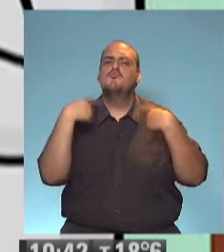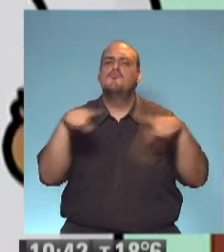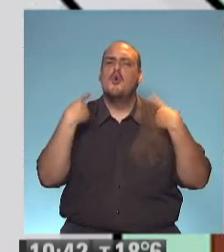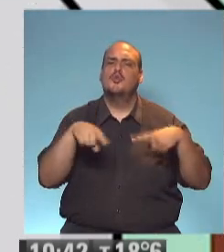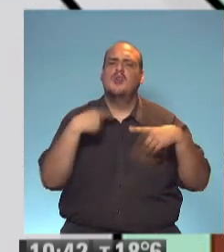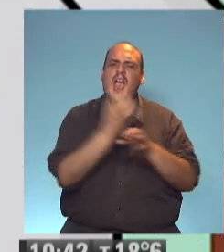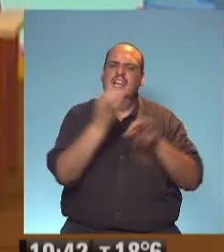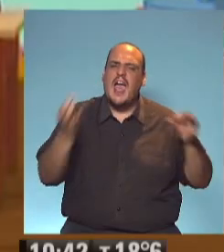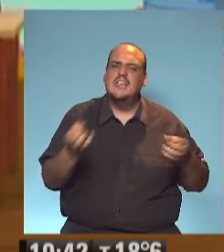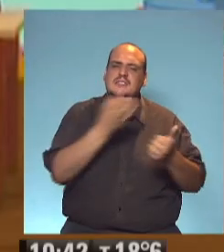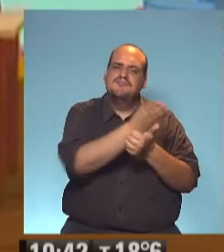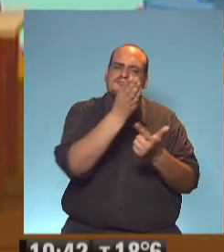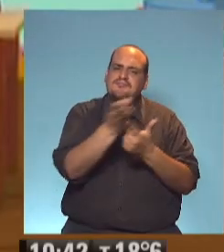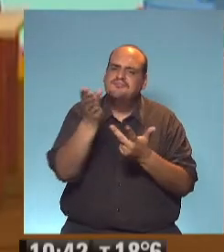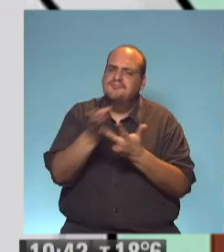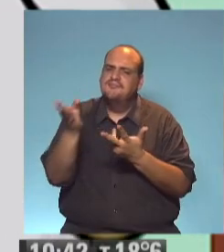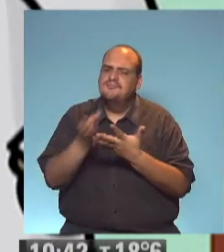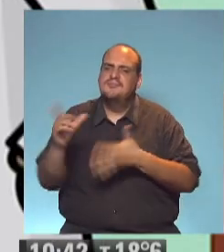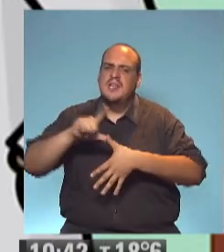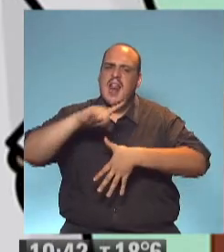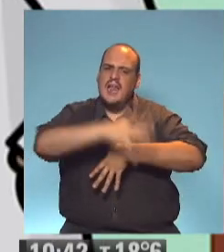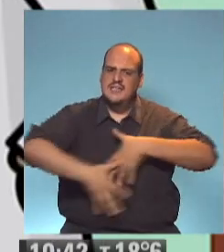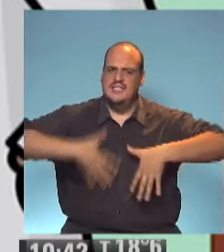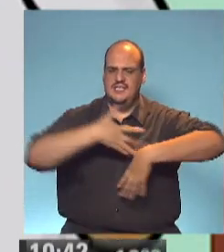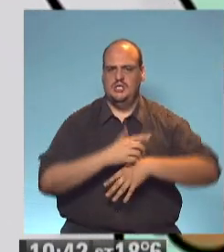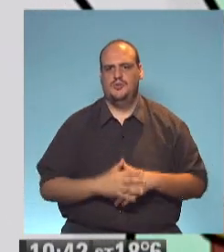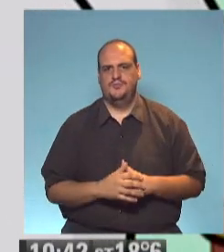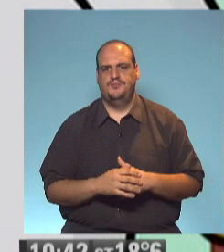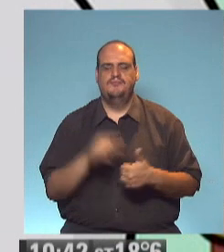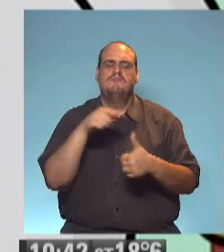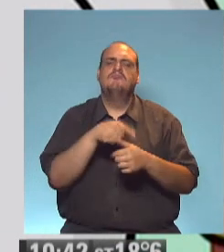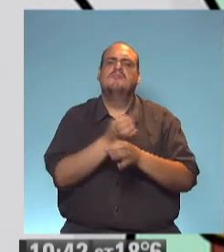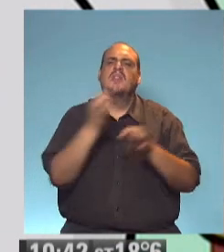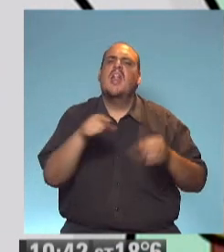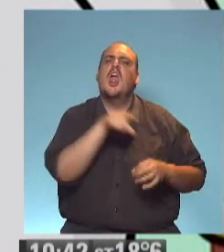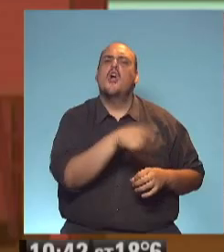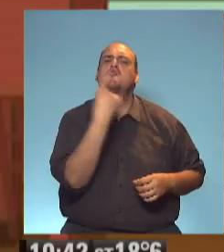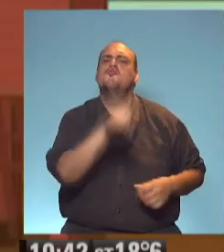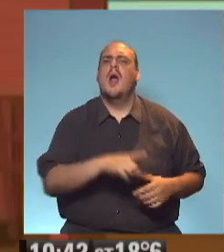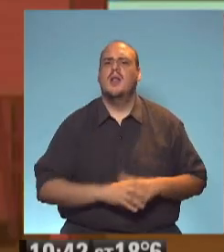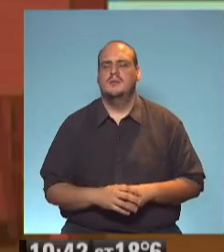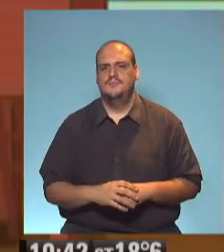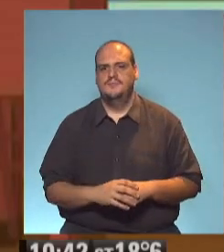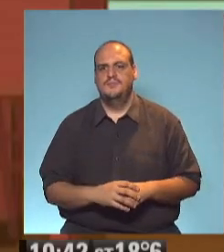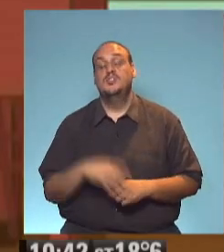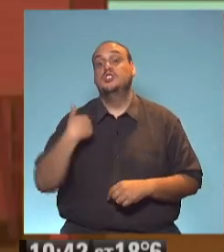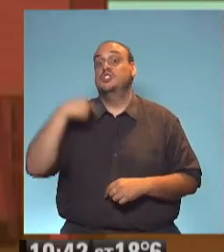musicales latinoamericanos. ¿Alguien puede decirme qué género es este? ¡Yo lo